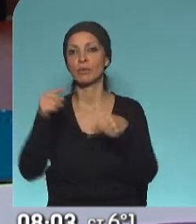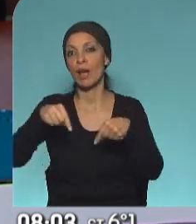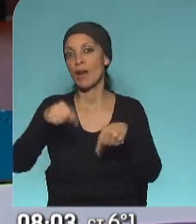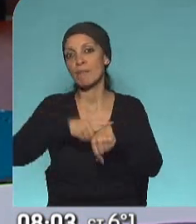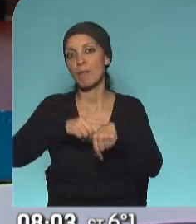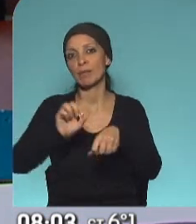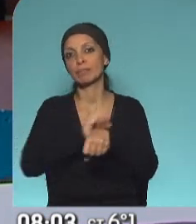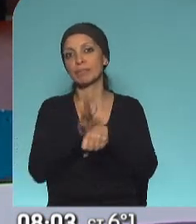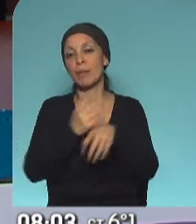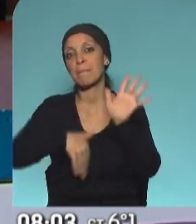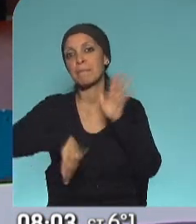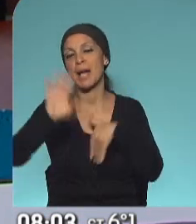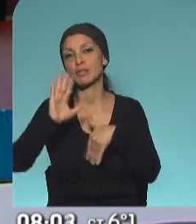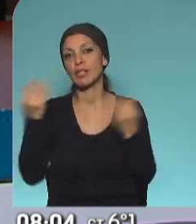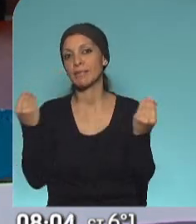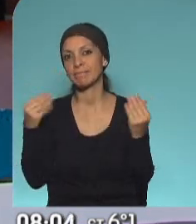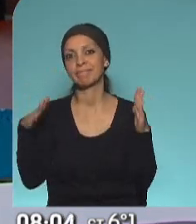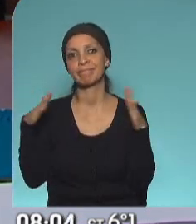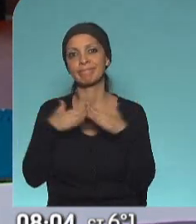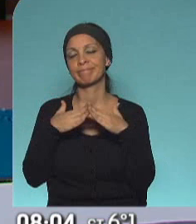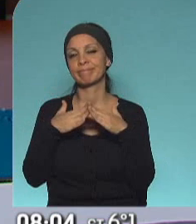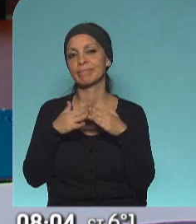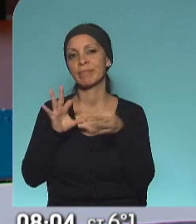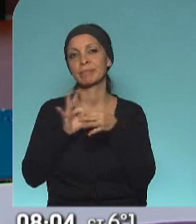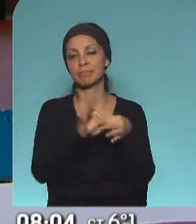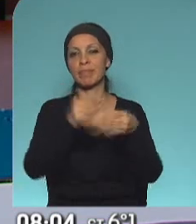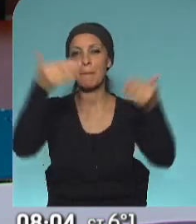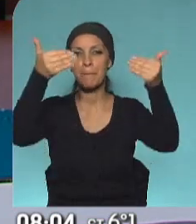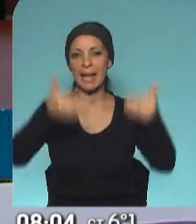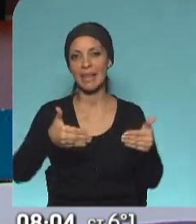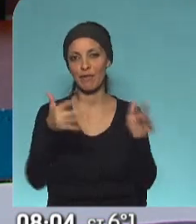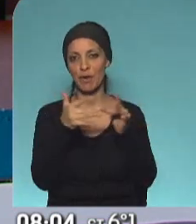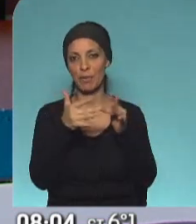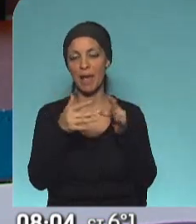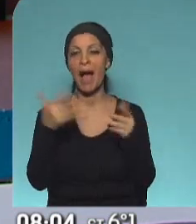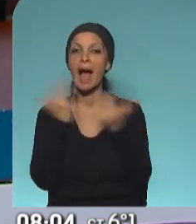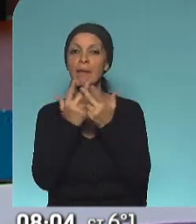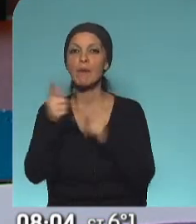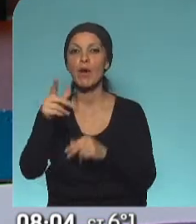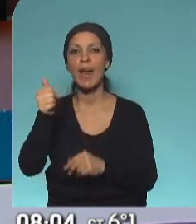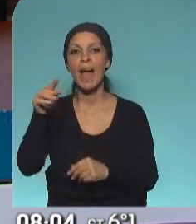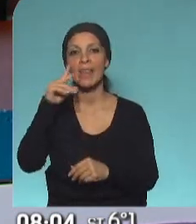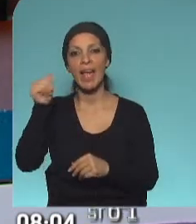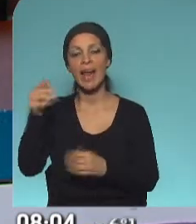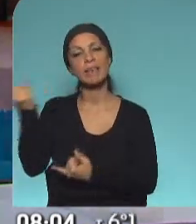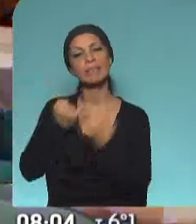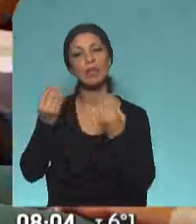están, la mayoría de ellos, atados a las plataformas virtuales. Hablamos con Adriana Wechsler y esto nos contaba de la